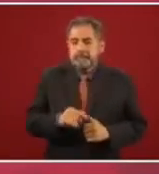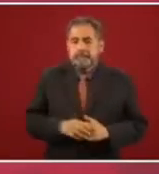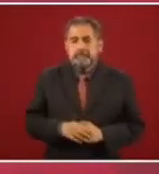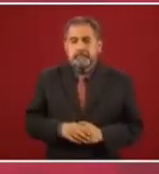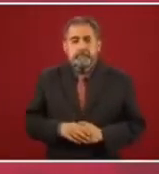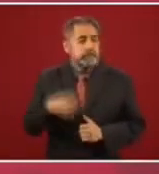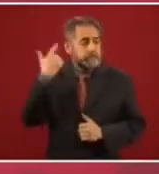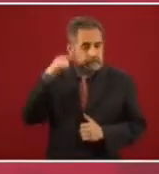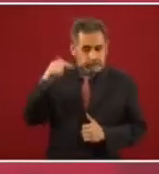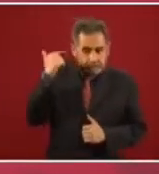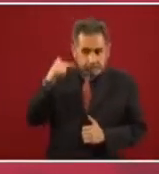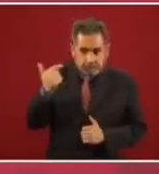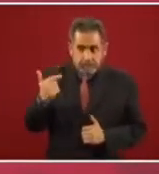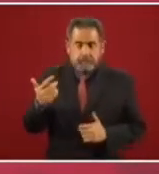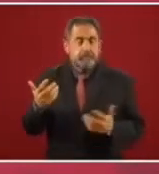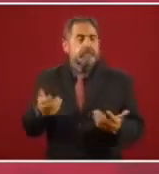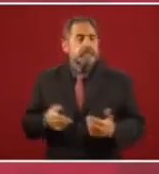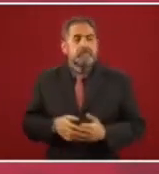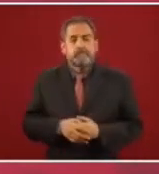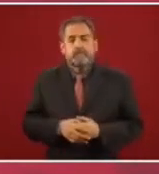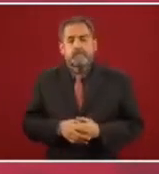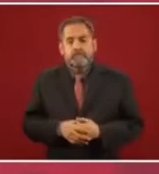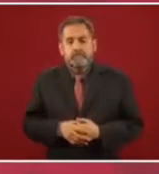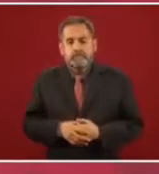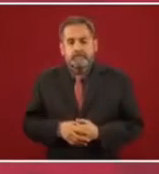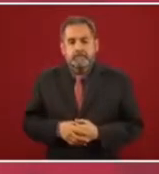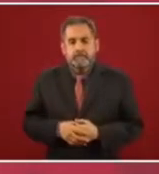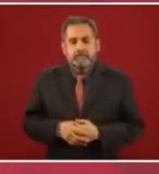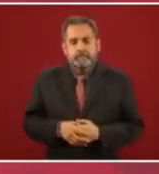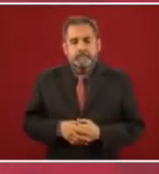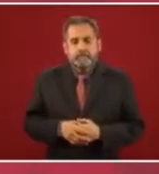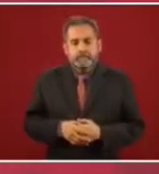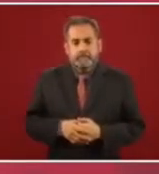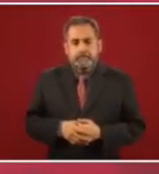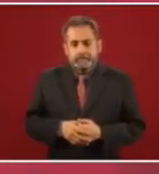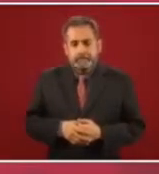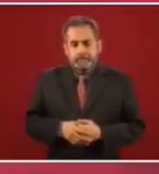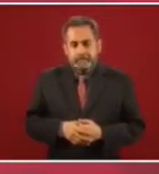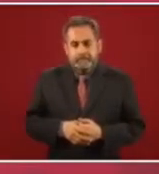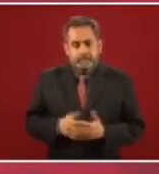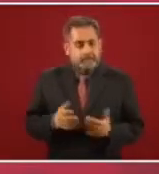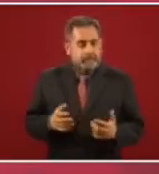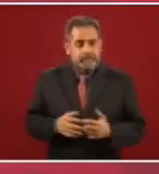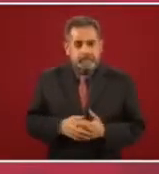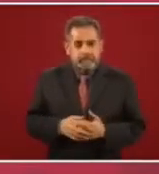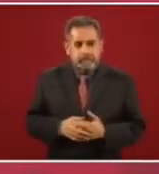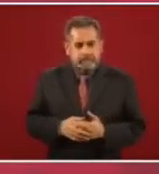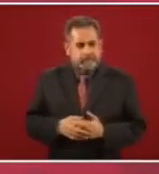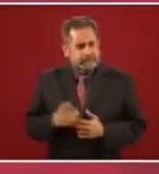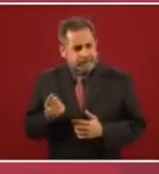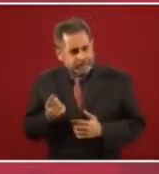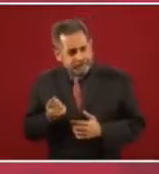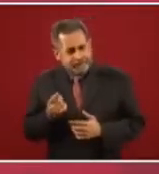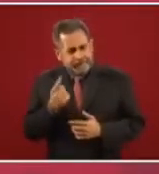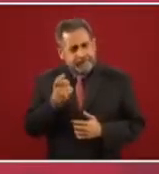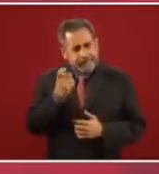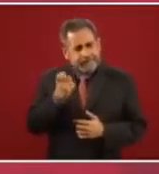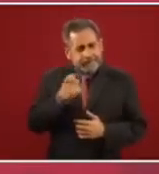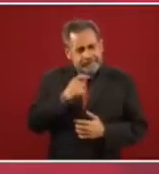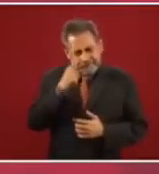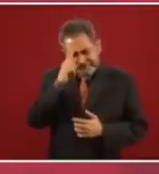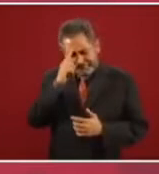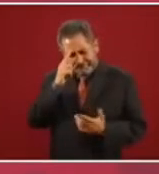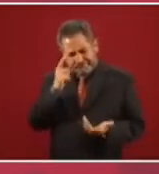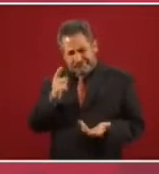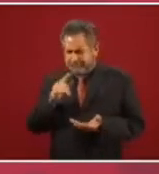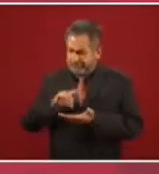Guadalajara, que es uno de los cuestionamientos. Ese